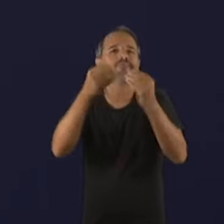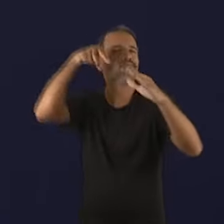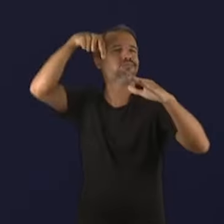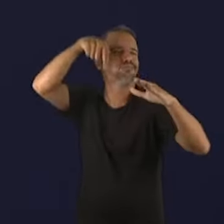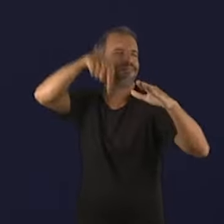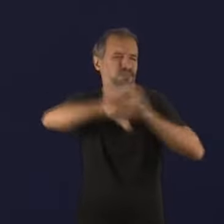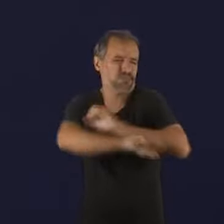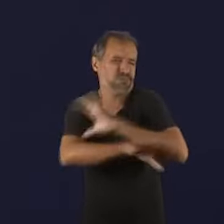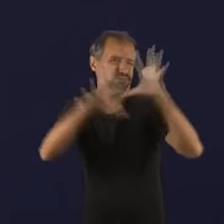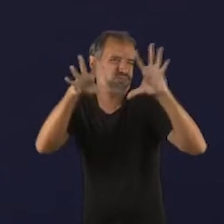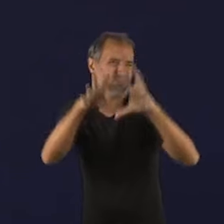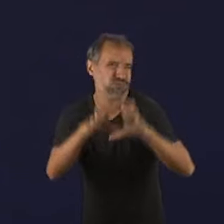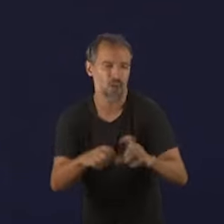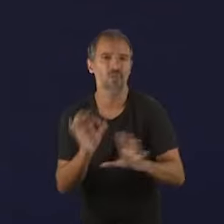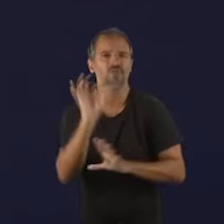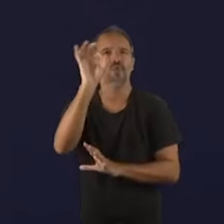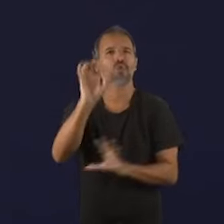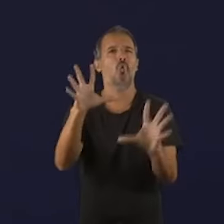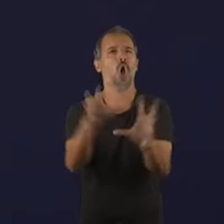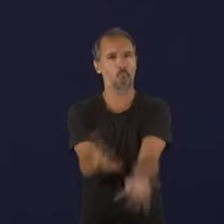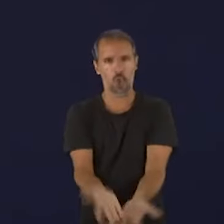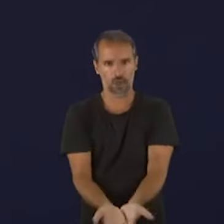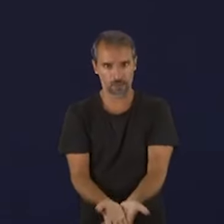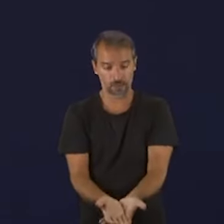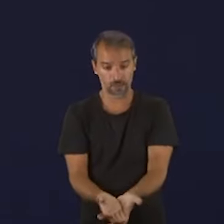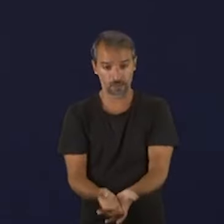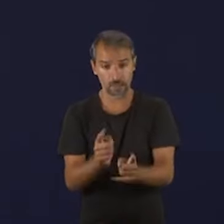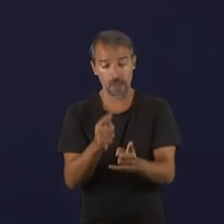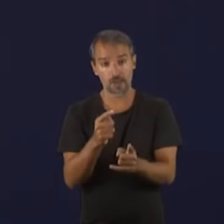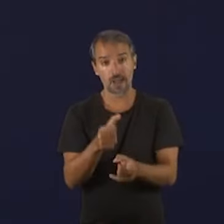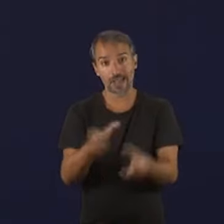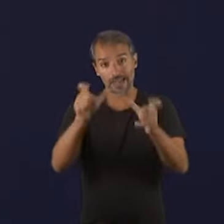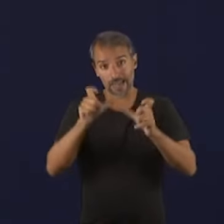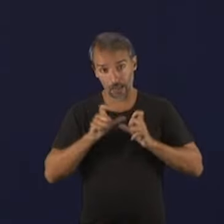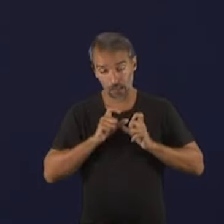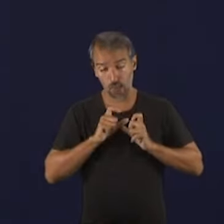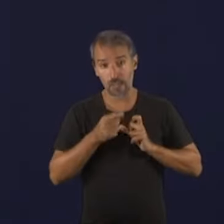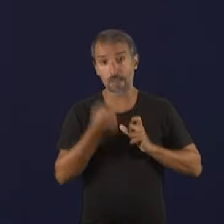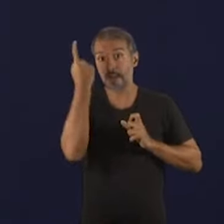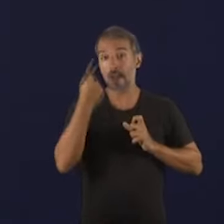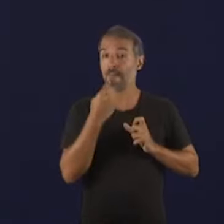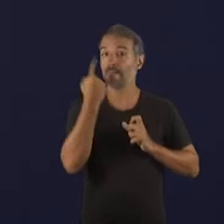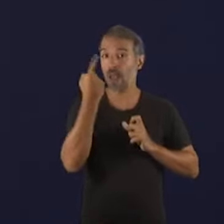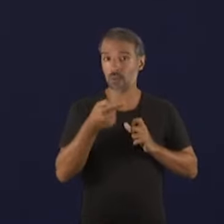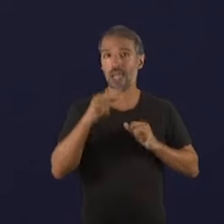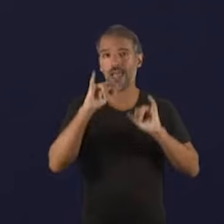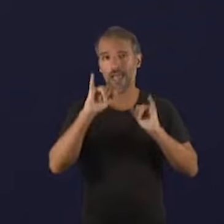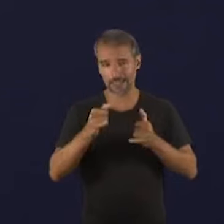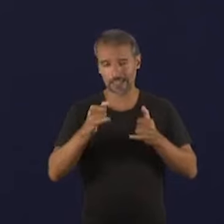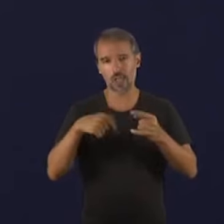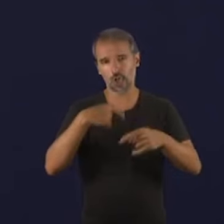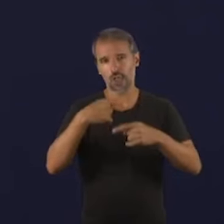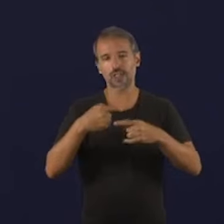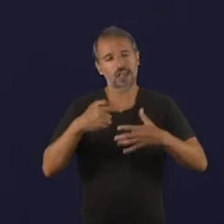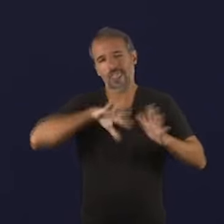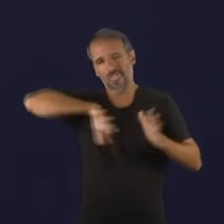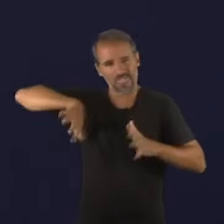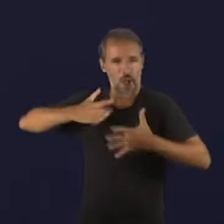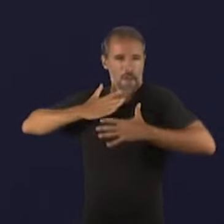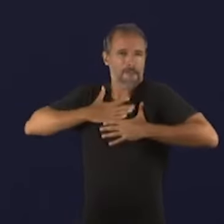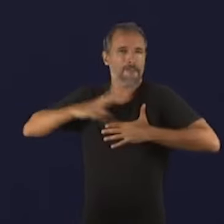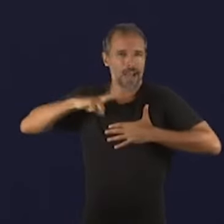absolutamente oscuro eh con respecto a tu primer pregunta y acá sí dejo mi pasión personal de